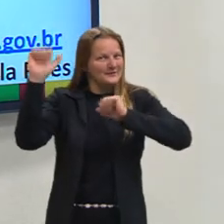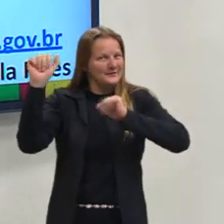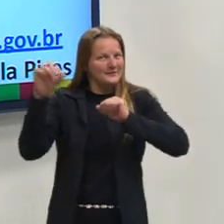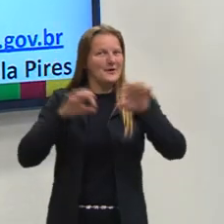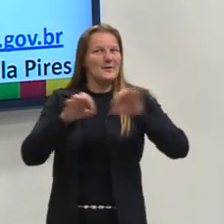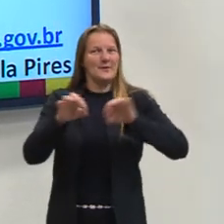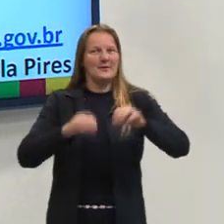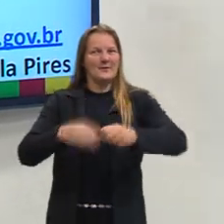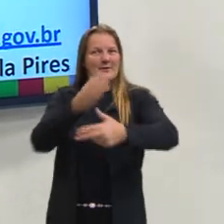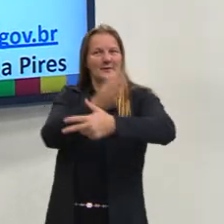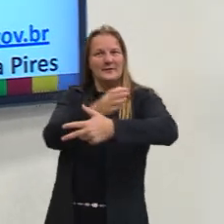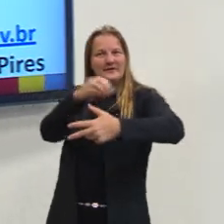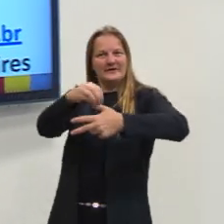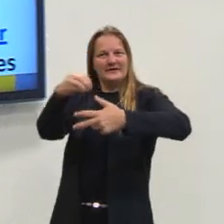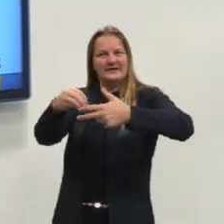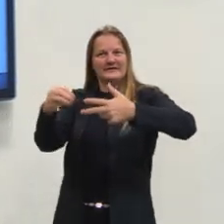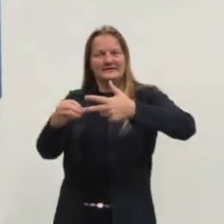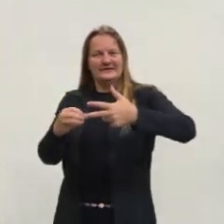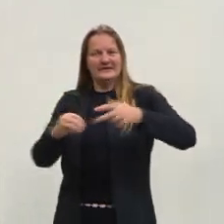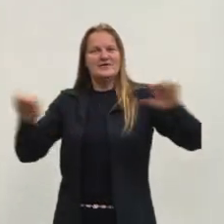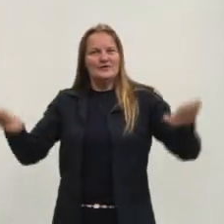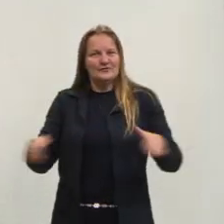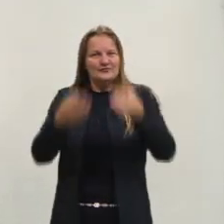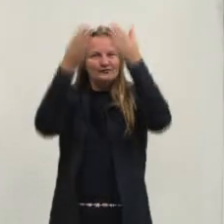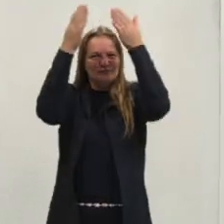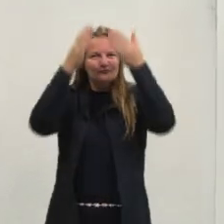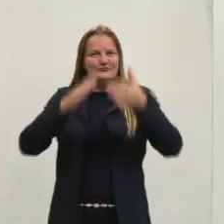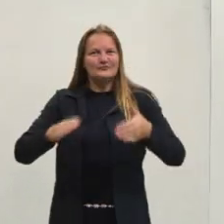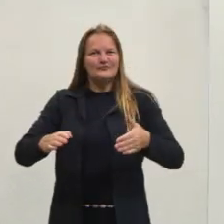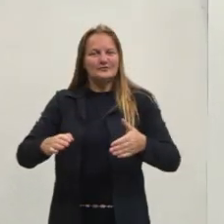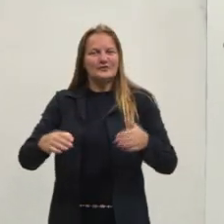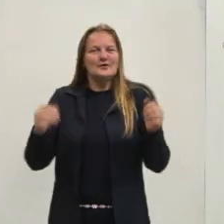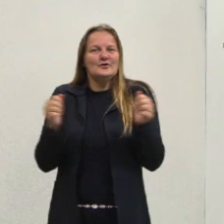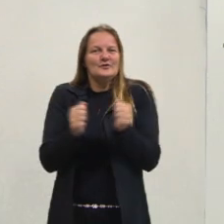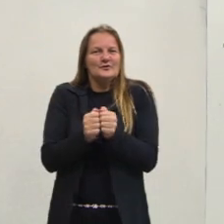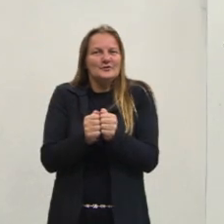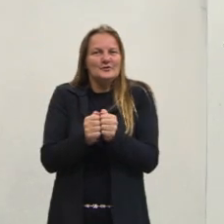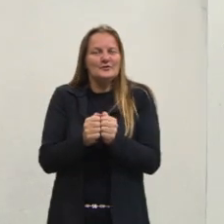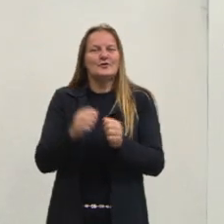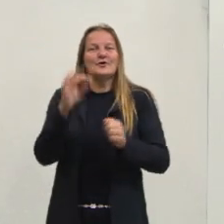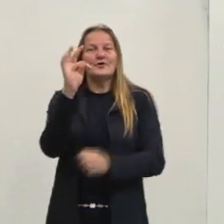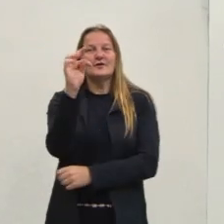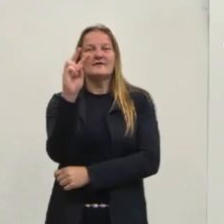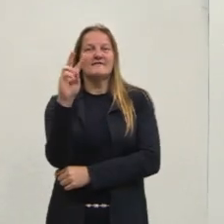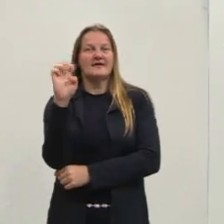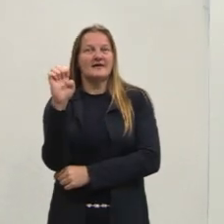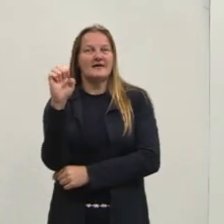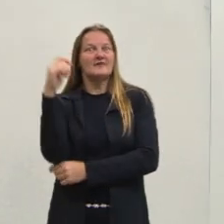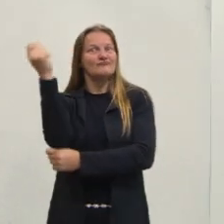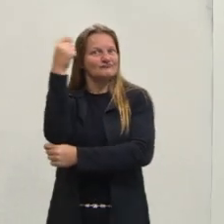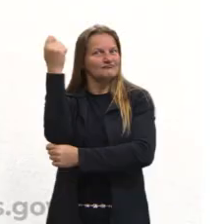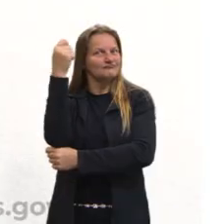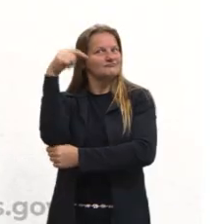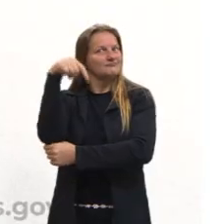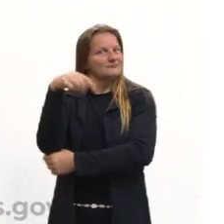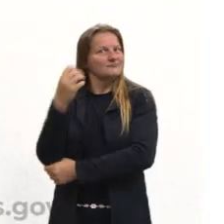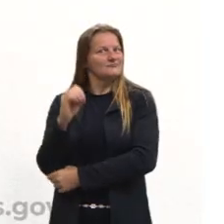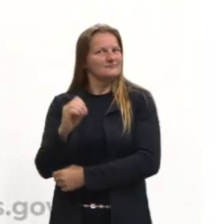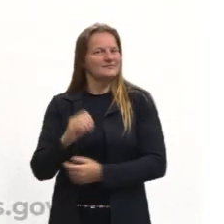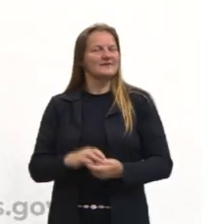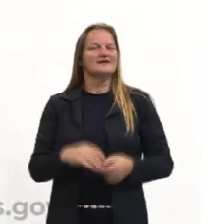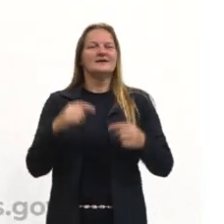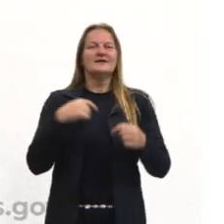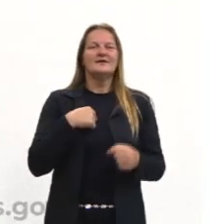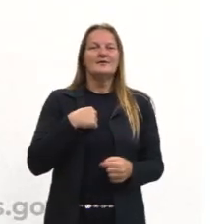Pre-ENEM de SEDUC juntamente con la TVE Rio Grande do Sul. Yo